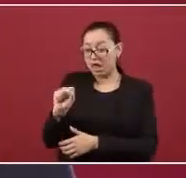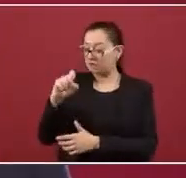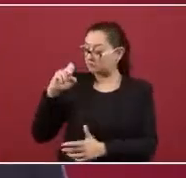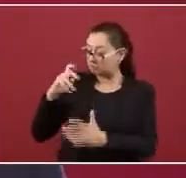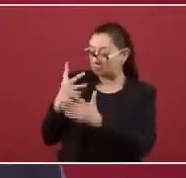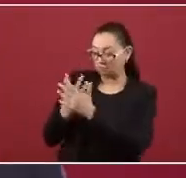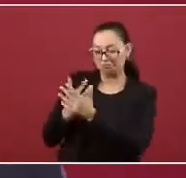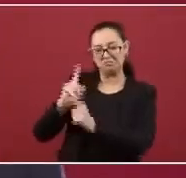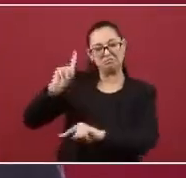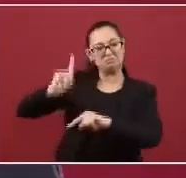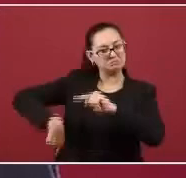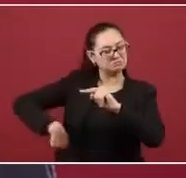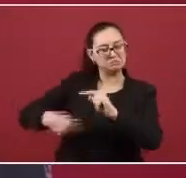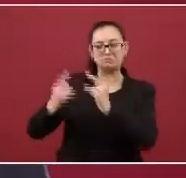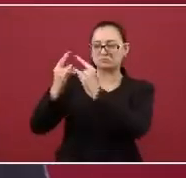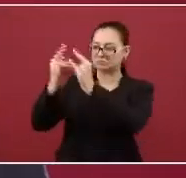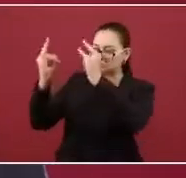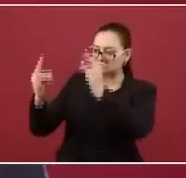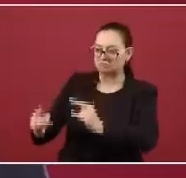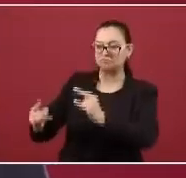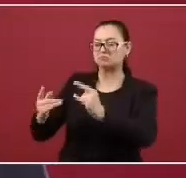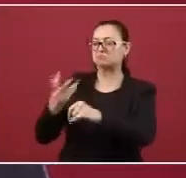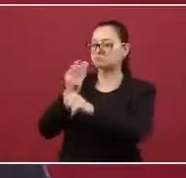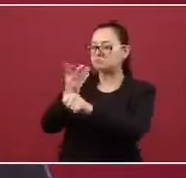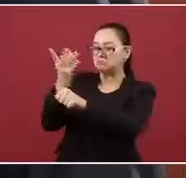un centro para